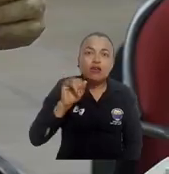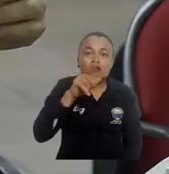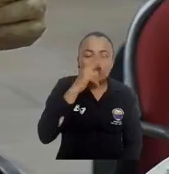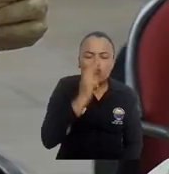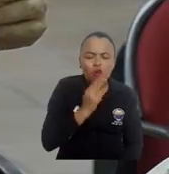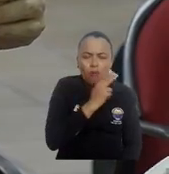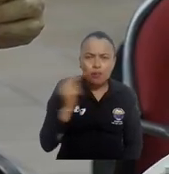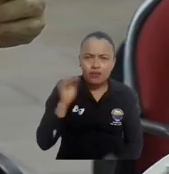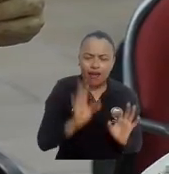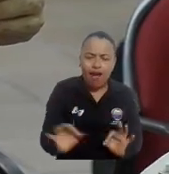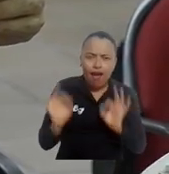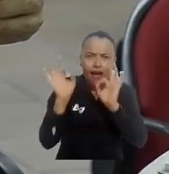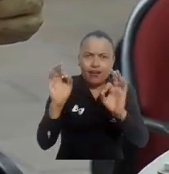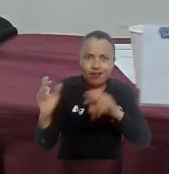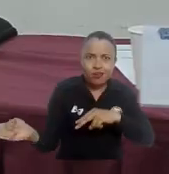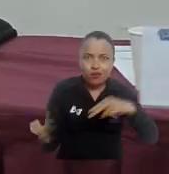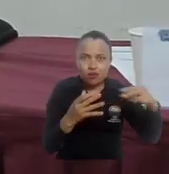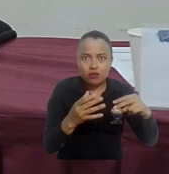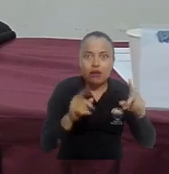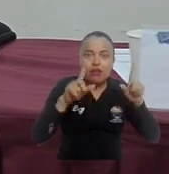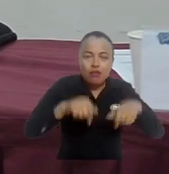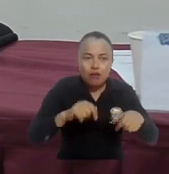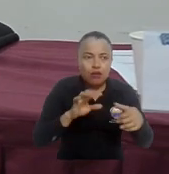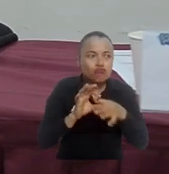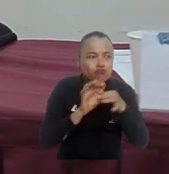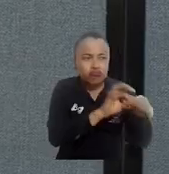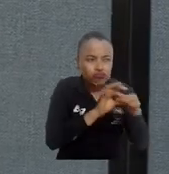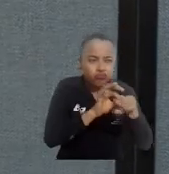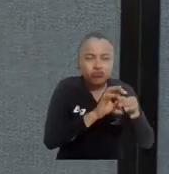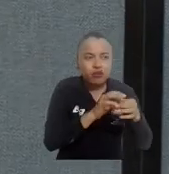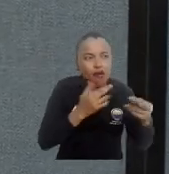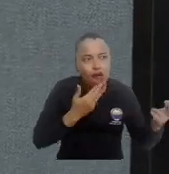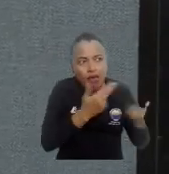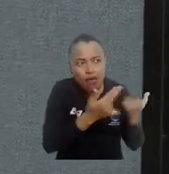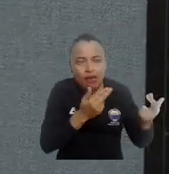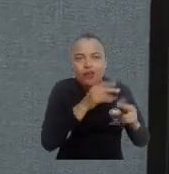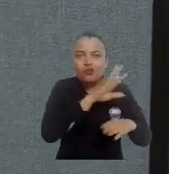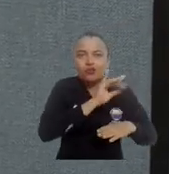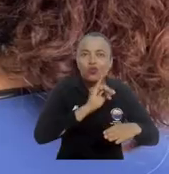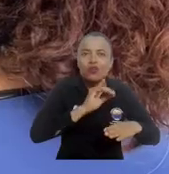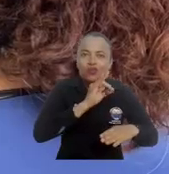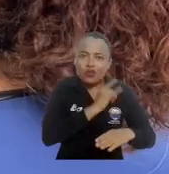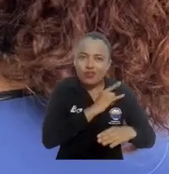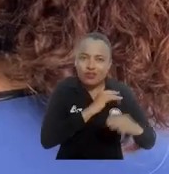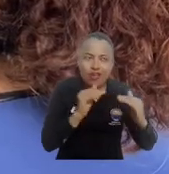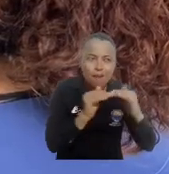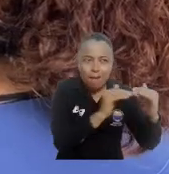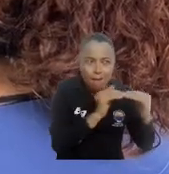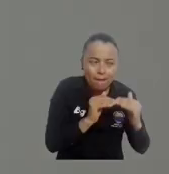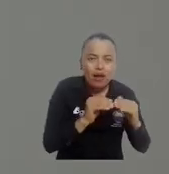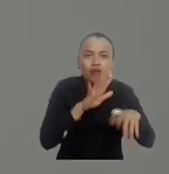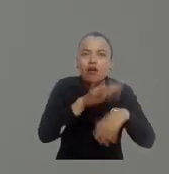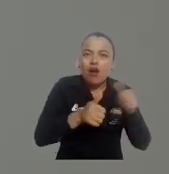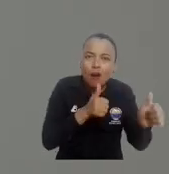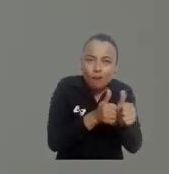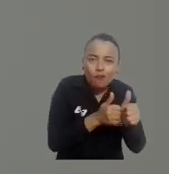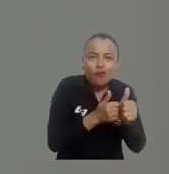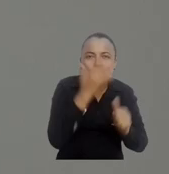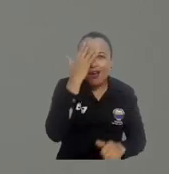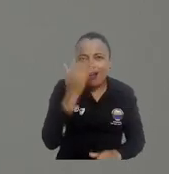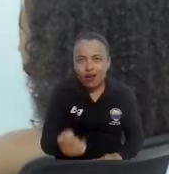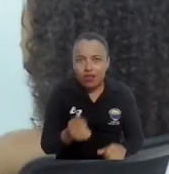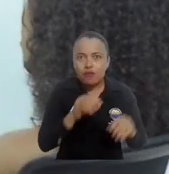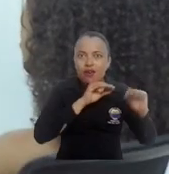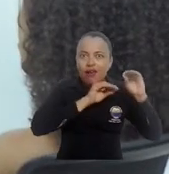su compromiso con la calidad educativa. Asimismo, fortalecer la relación con instituciones homólogas y aprovechar programas de